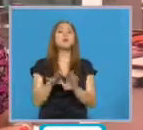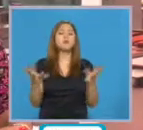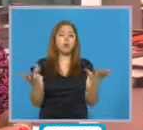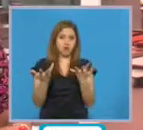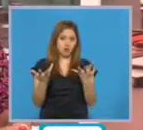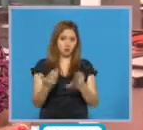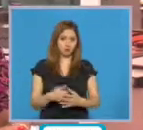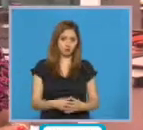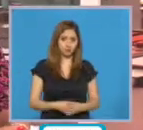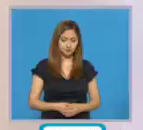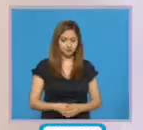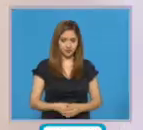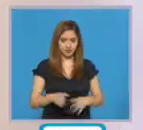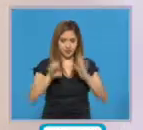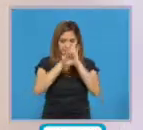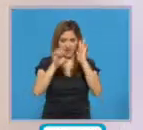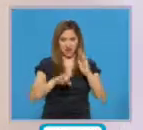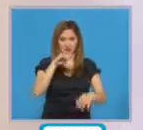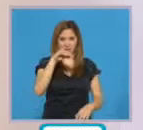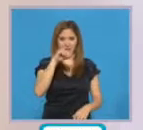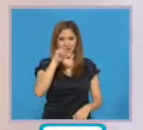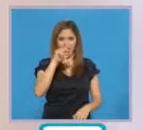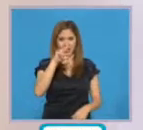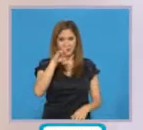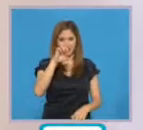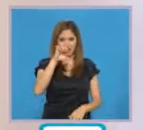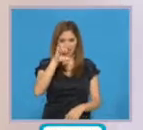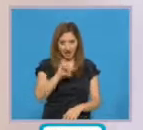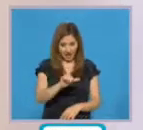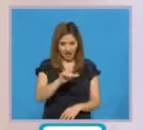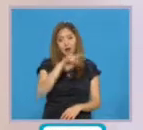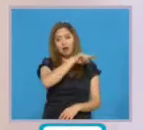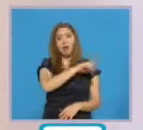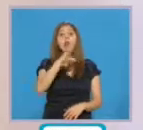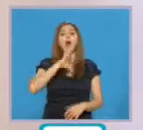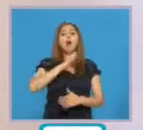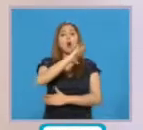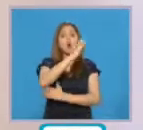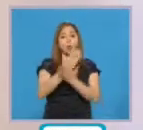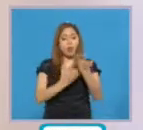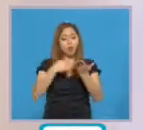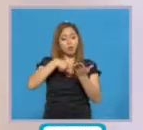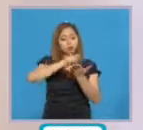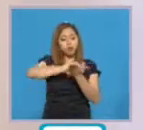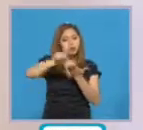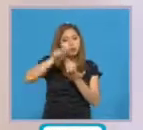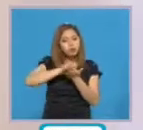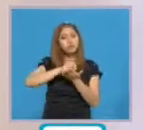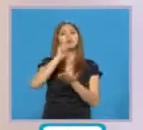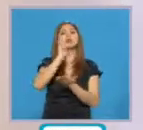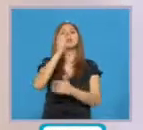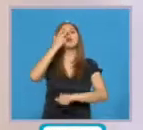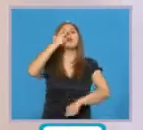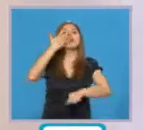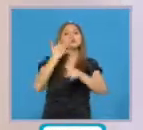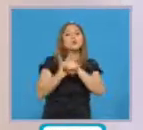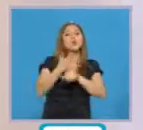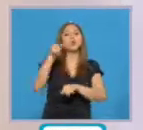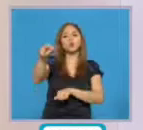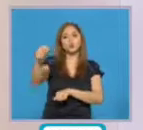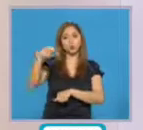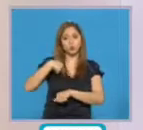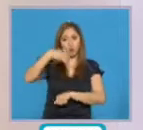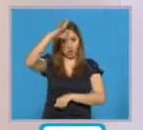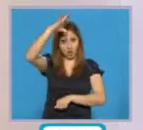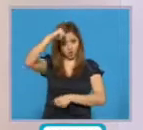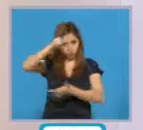ejemplo, Marcela, que es contadora, Sí. por supuesto maneja un contrato o una carta Sí, de responsabilidad, de compromiso, muy bien.